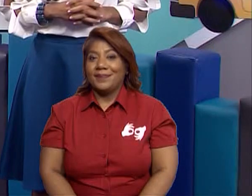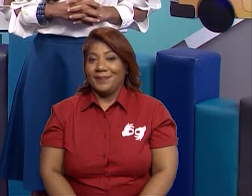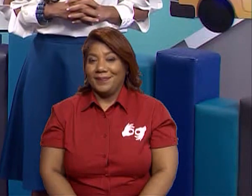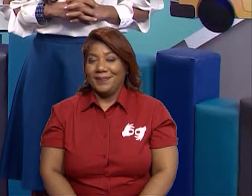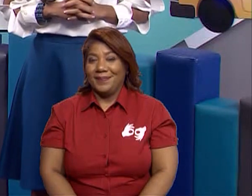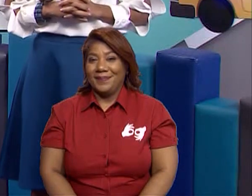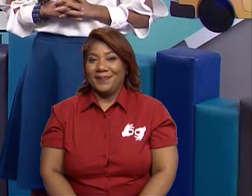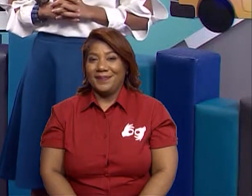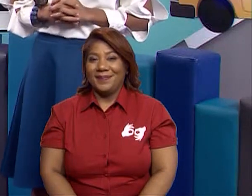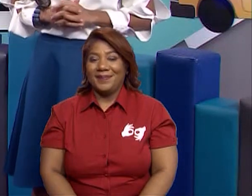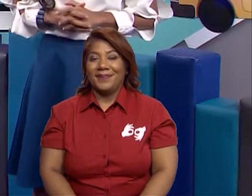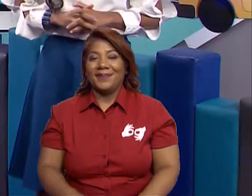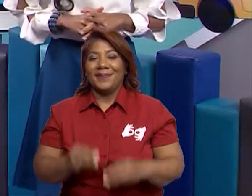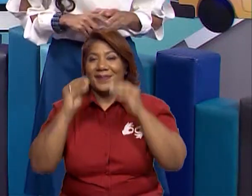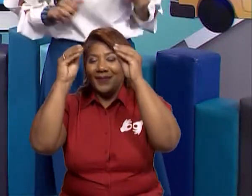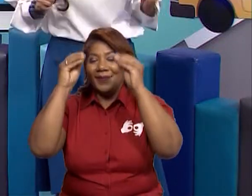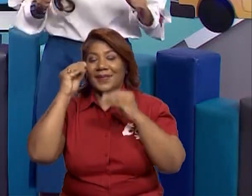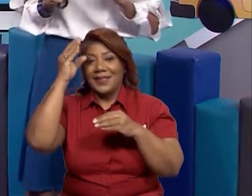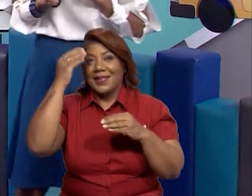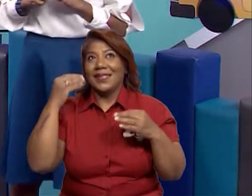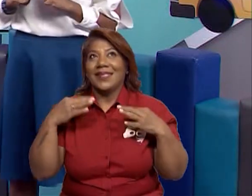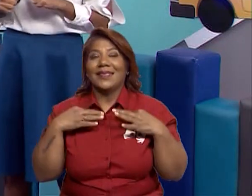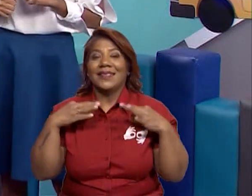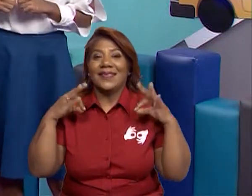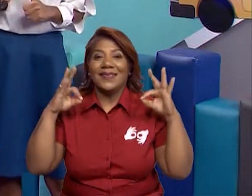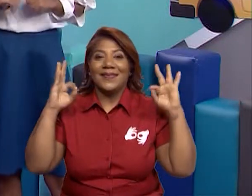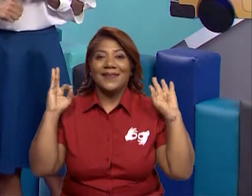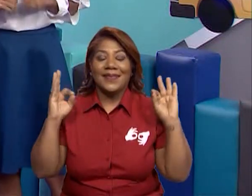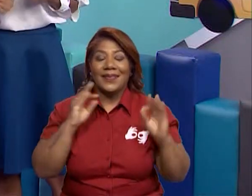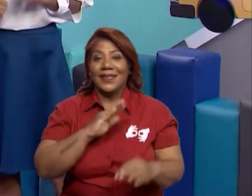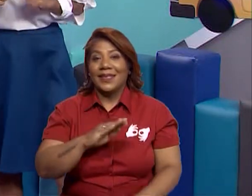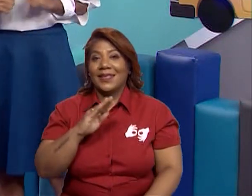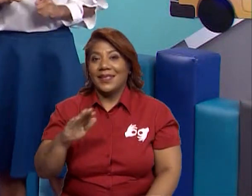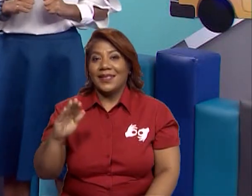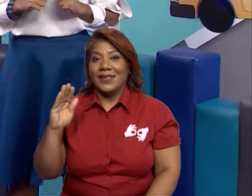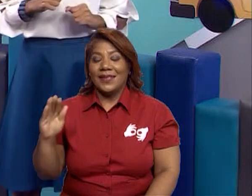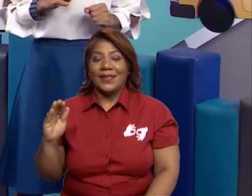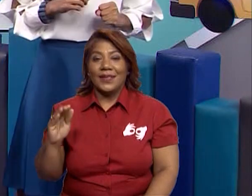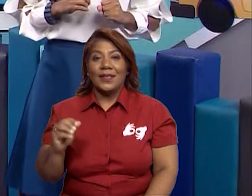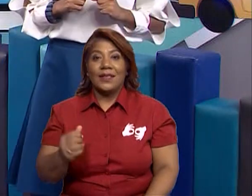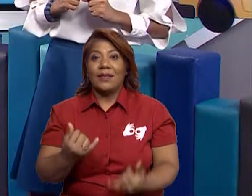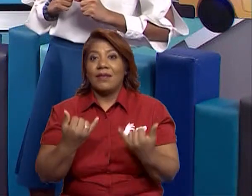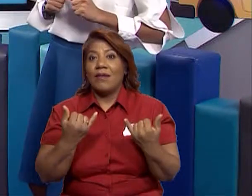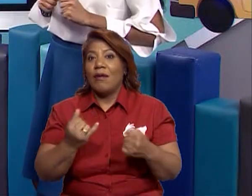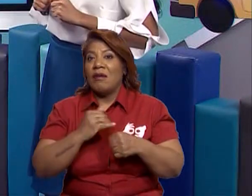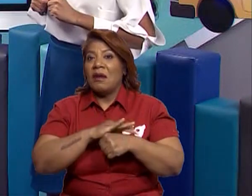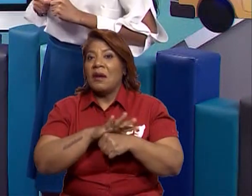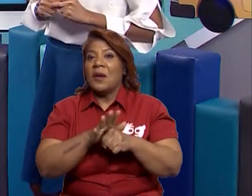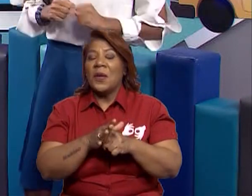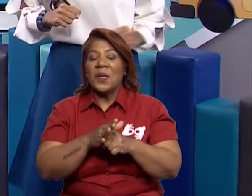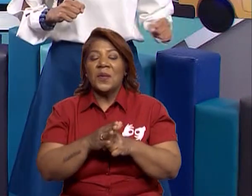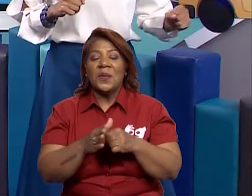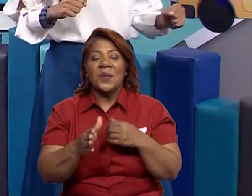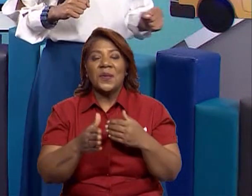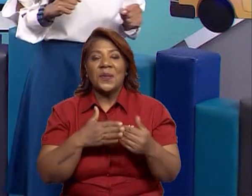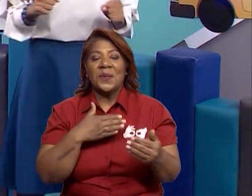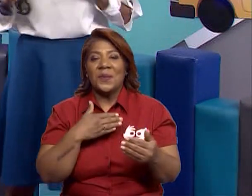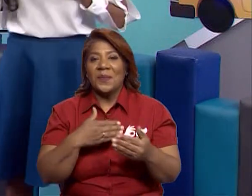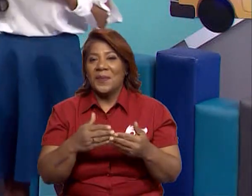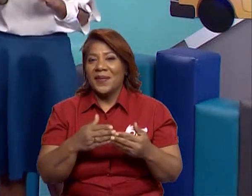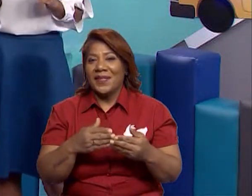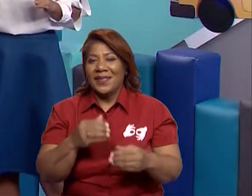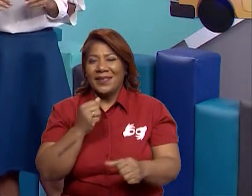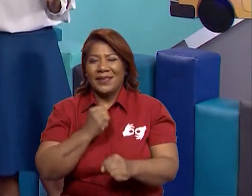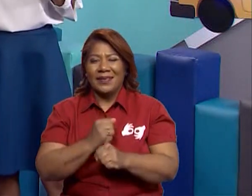Yo estoy contento, maestra, porque estos chicos en plena pandemia se están poniendo piquetosos en la clase